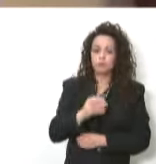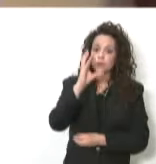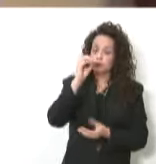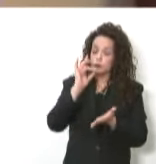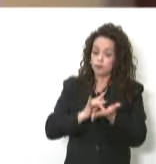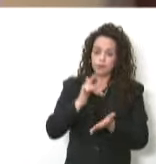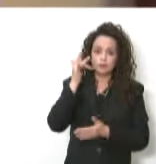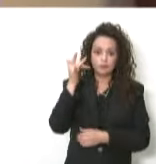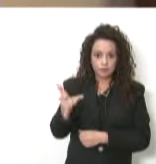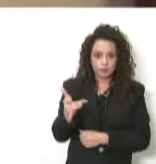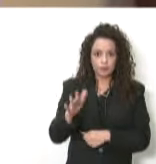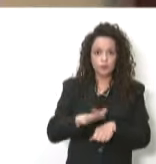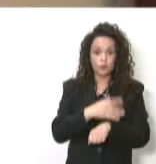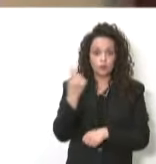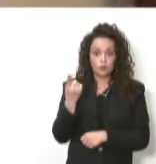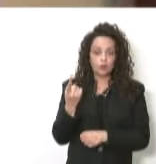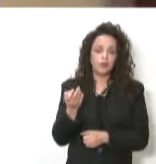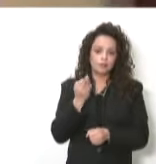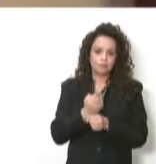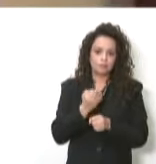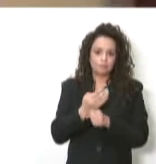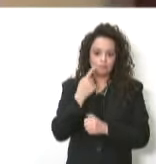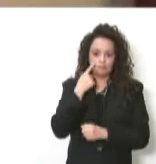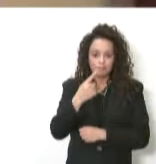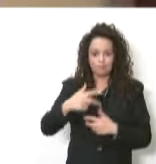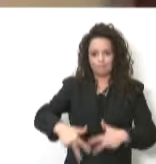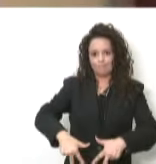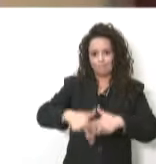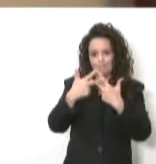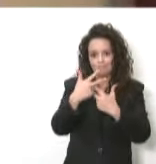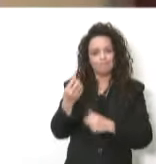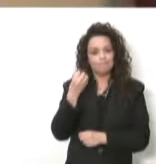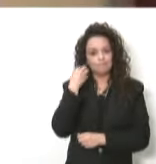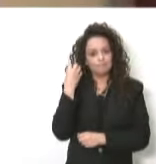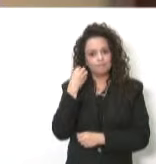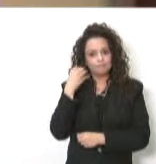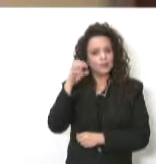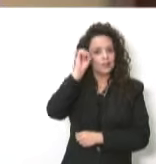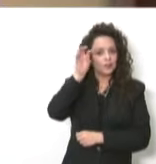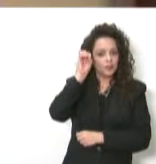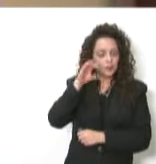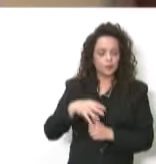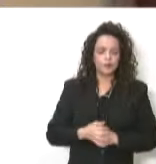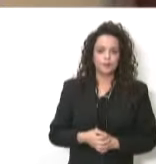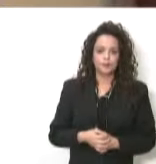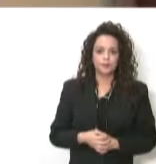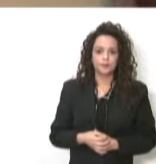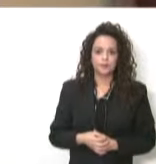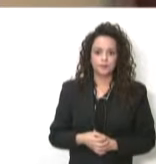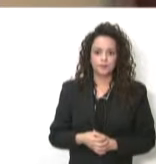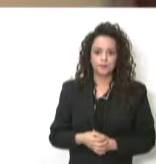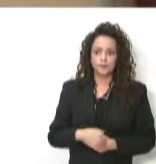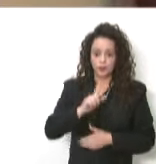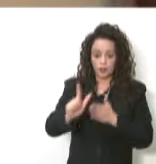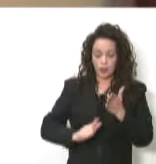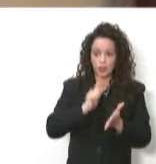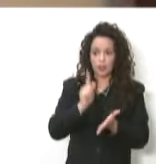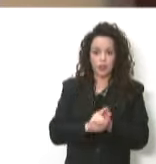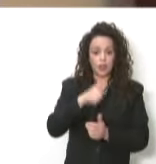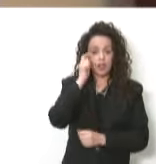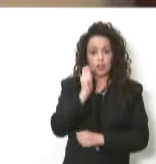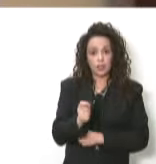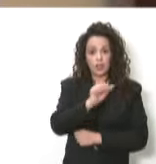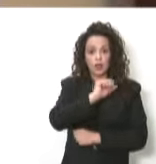por hacernos favor de acompañar en esta sesión. Bien, con la plena vigencia de la Ley de